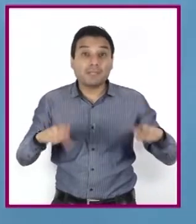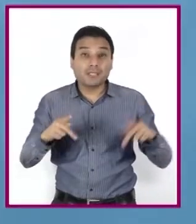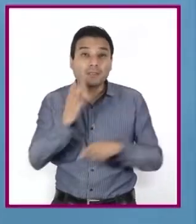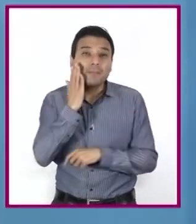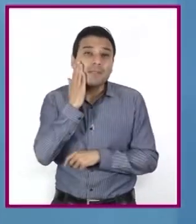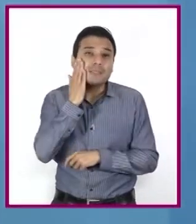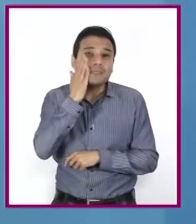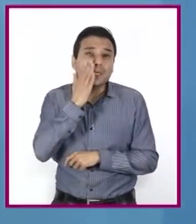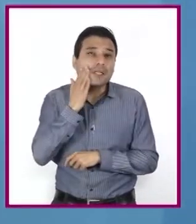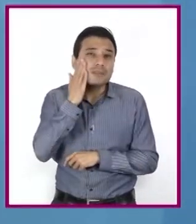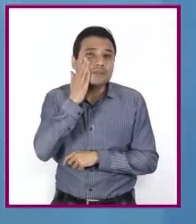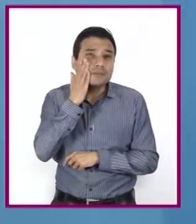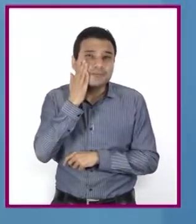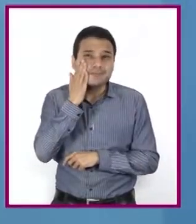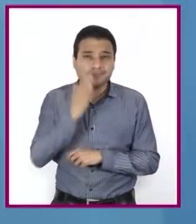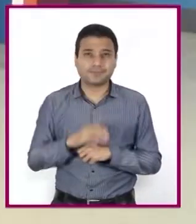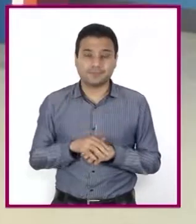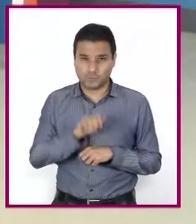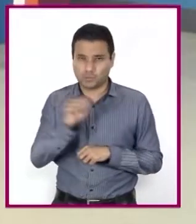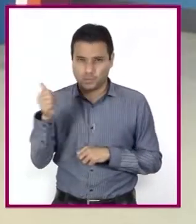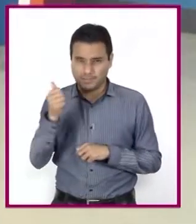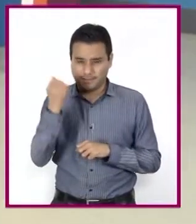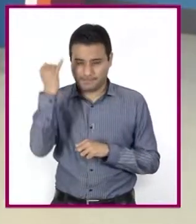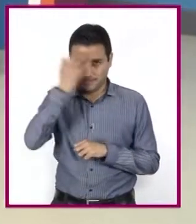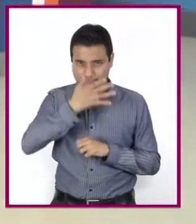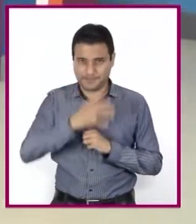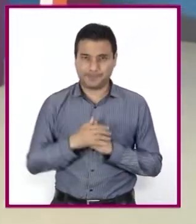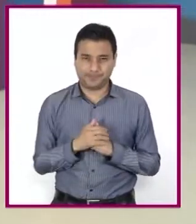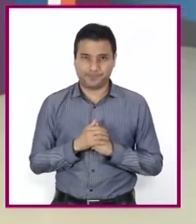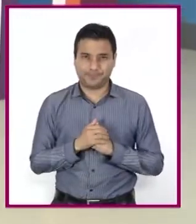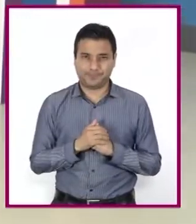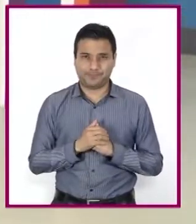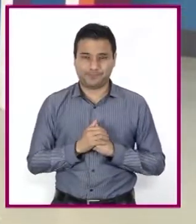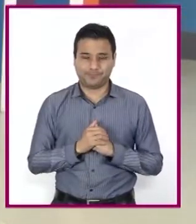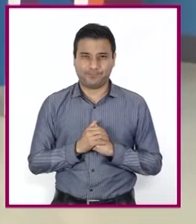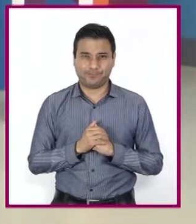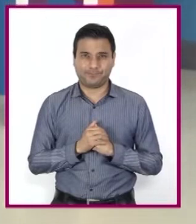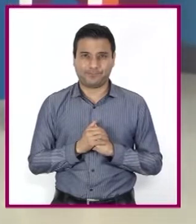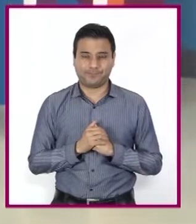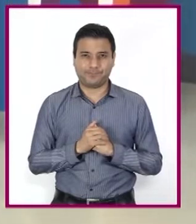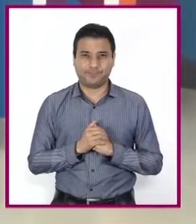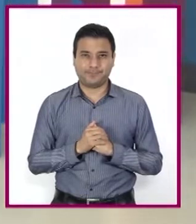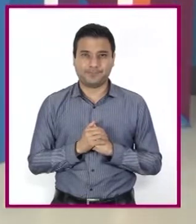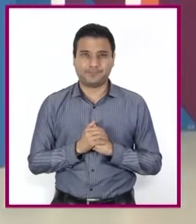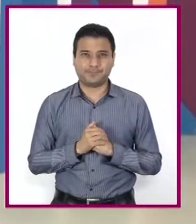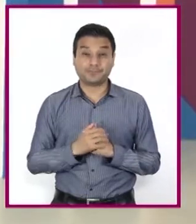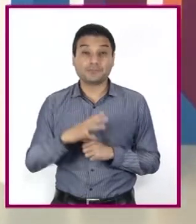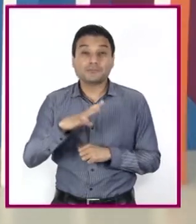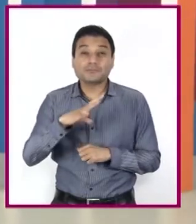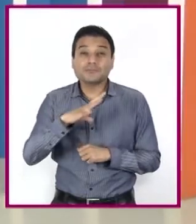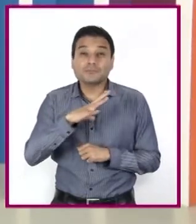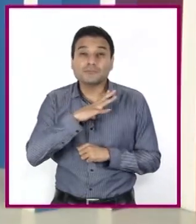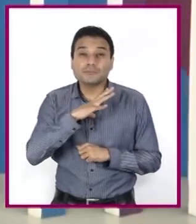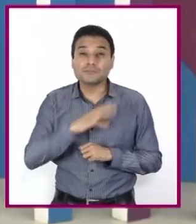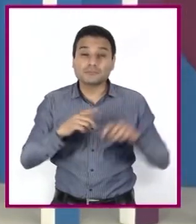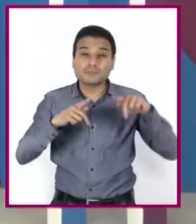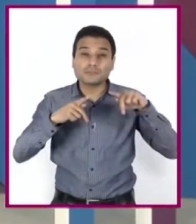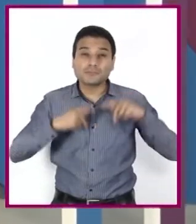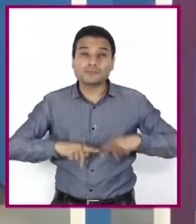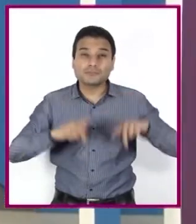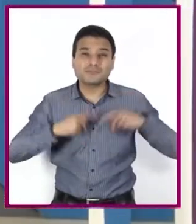gran cajón. En otra, colas inacabables de parados hambrientos